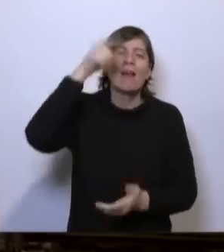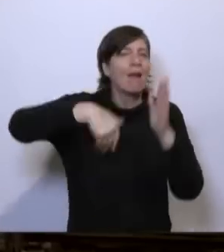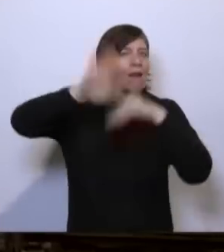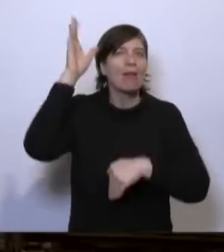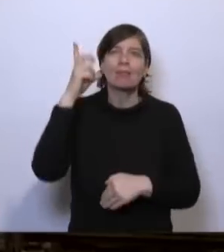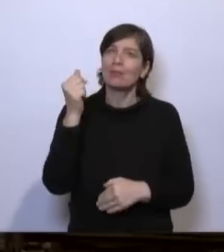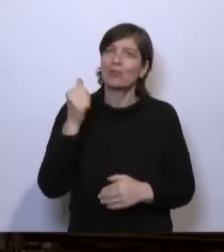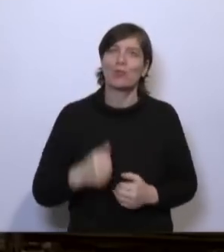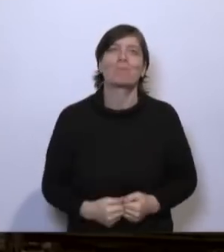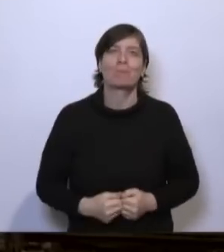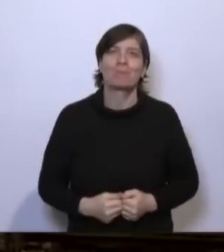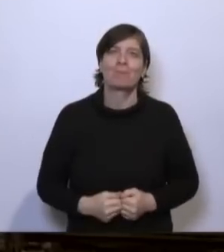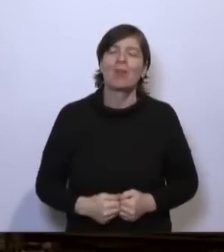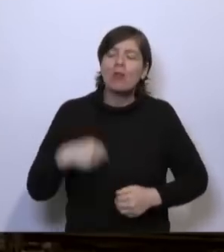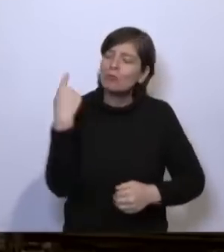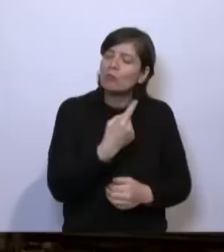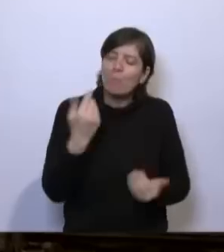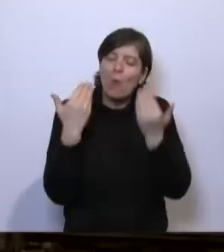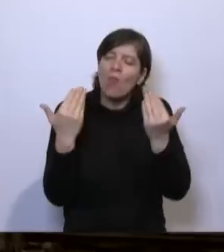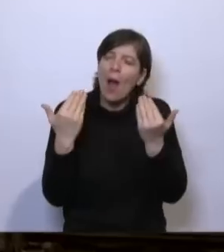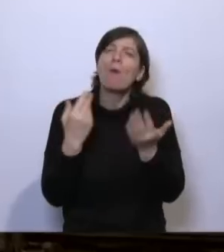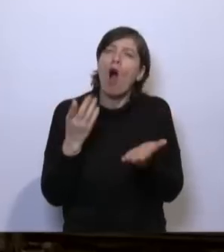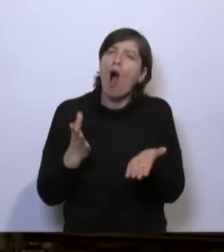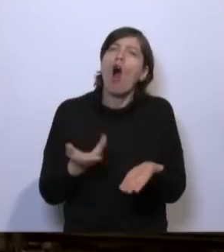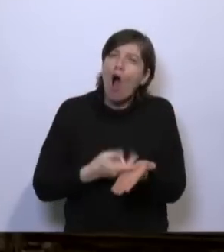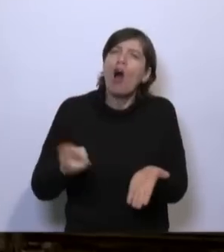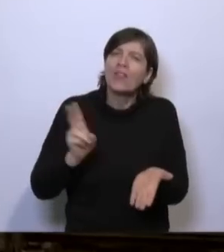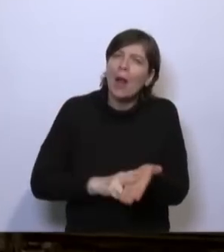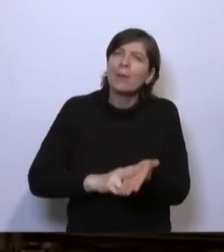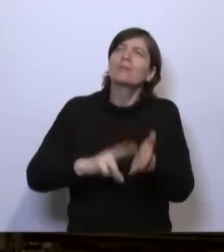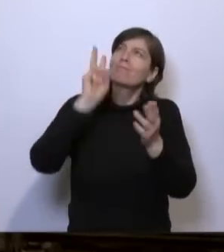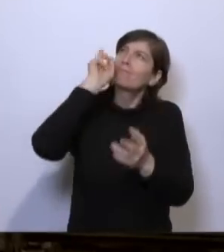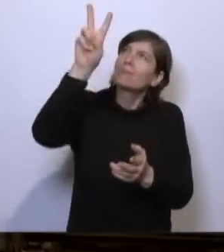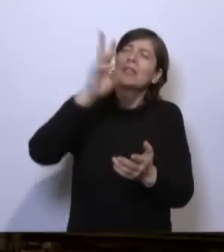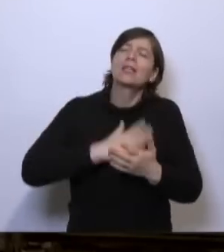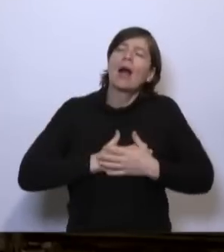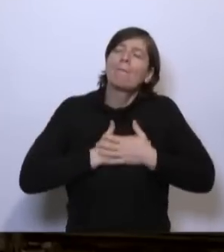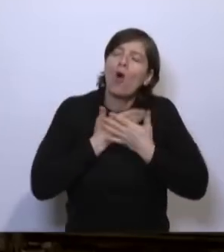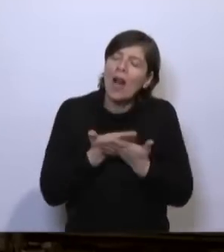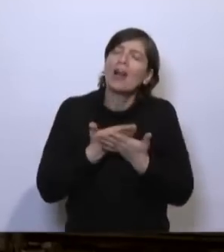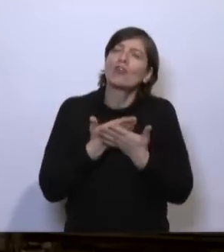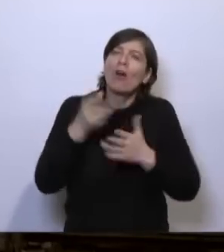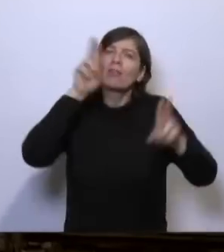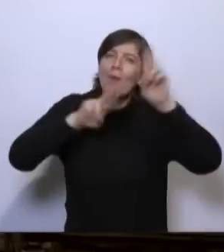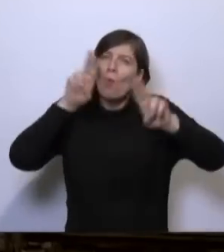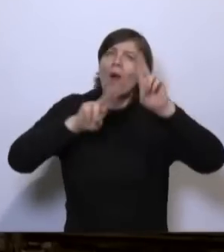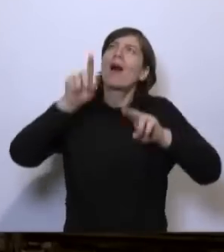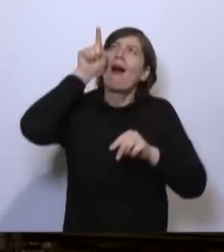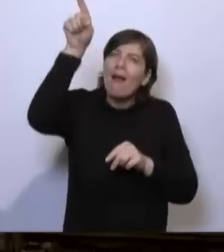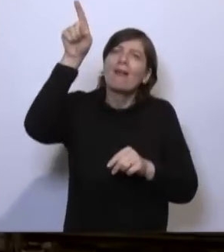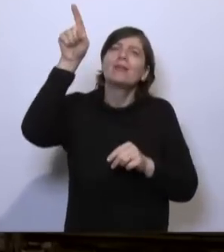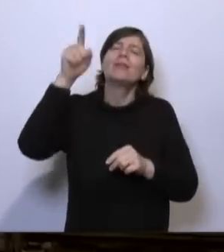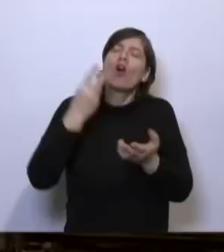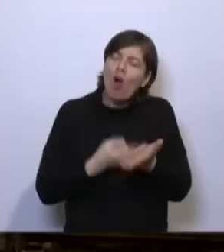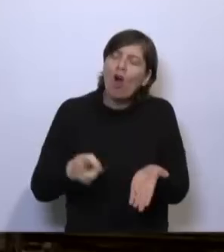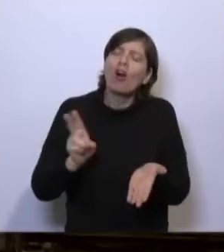tesoro. Seamos capaces de volver a apostar, de volver a enamorarnos, de salir a buscarlo y de